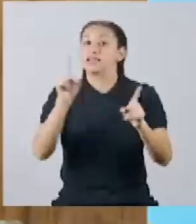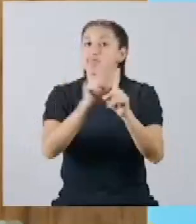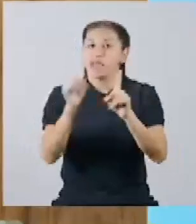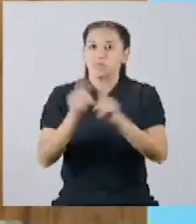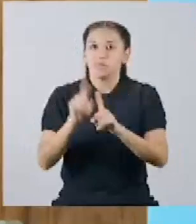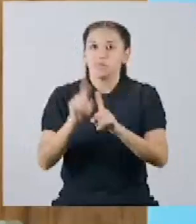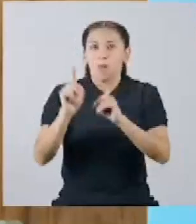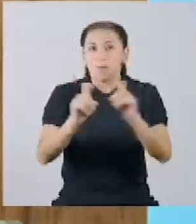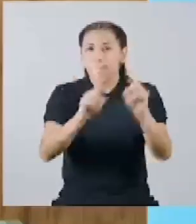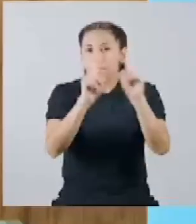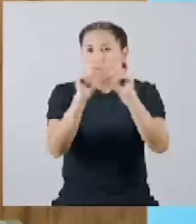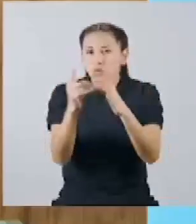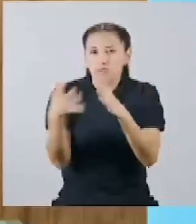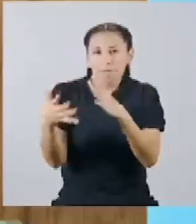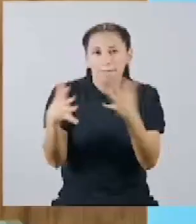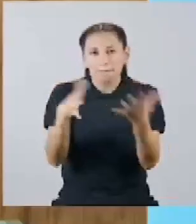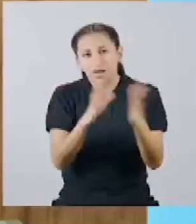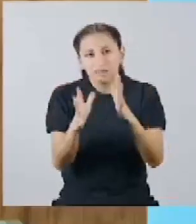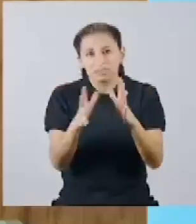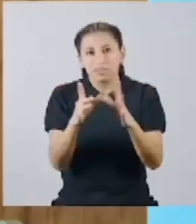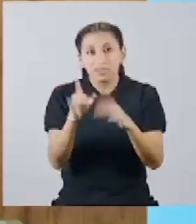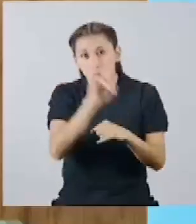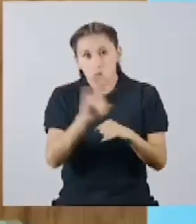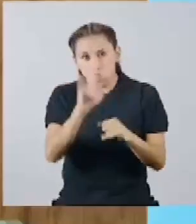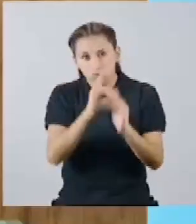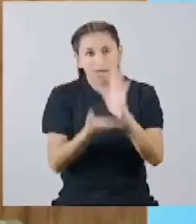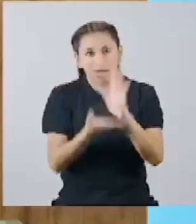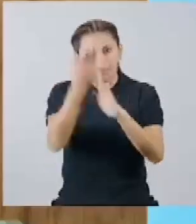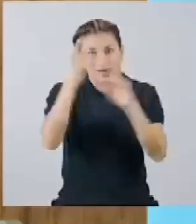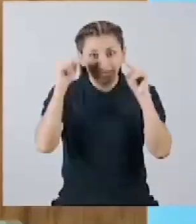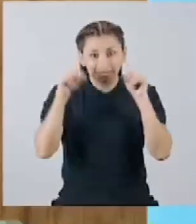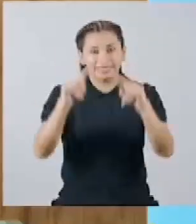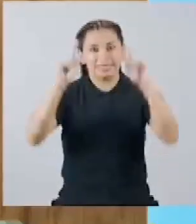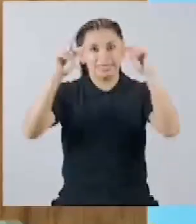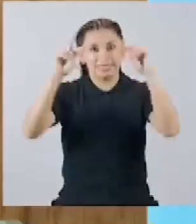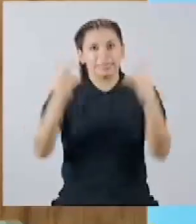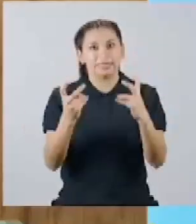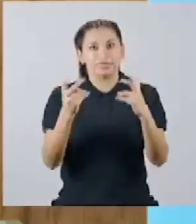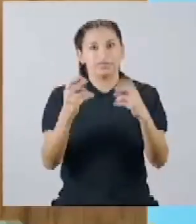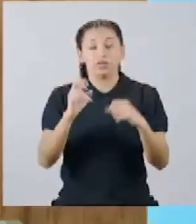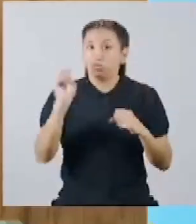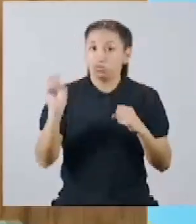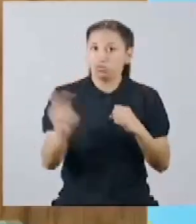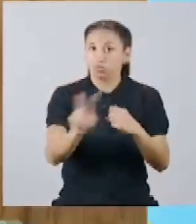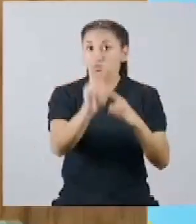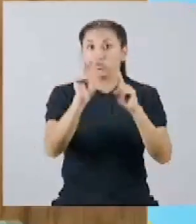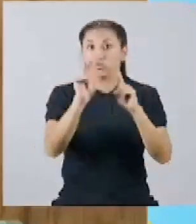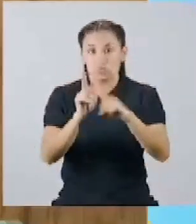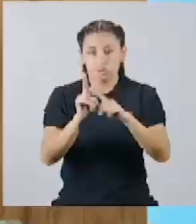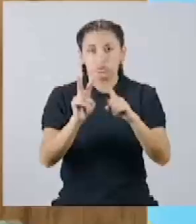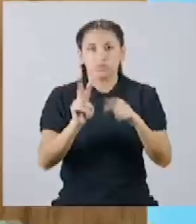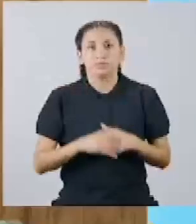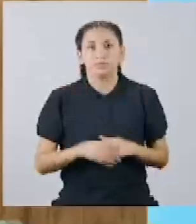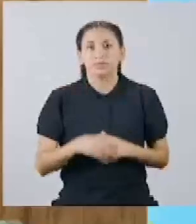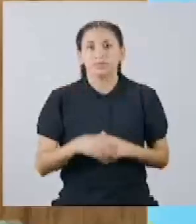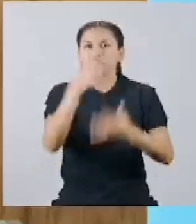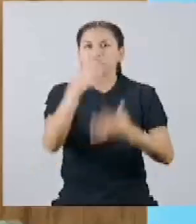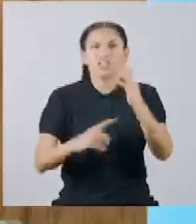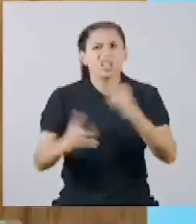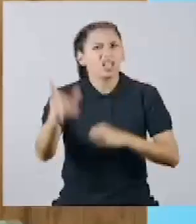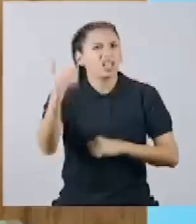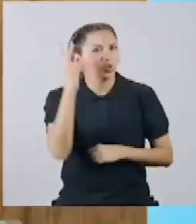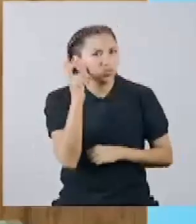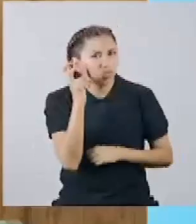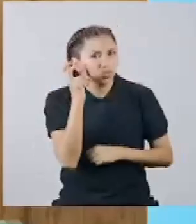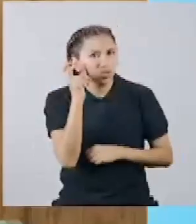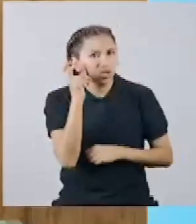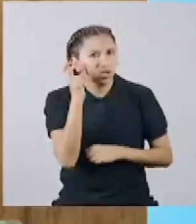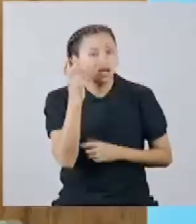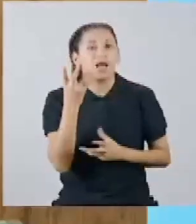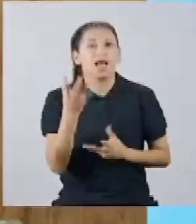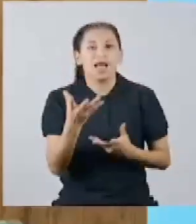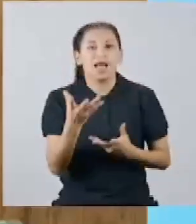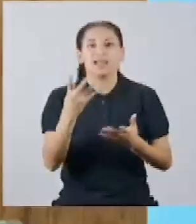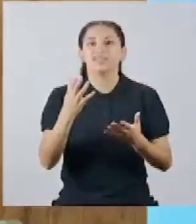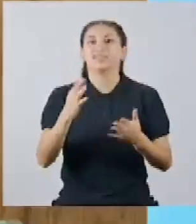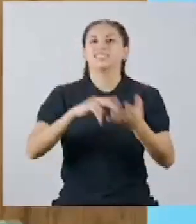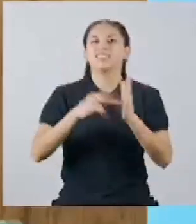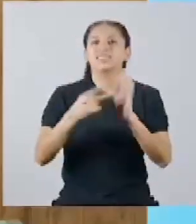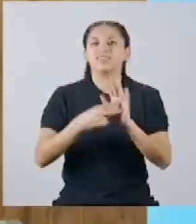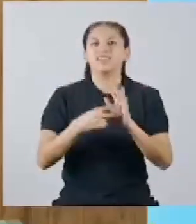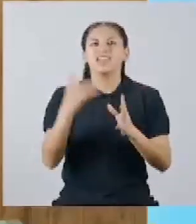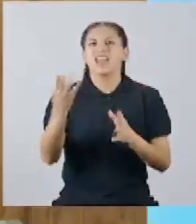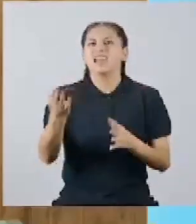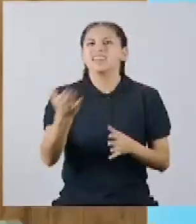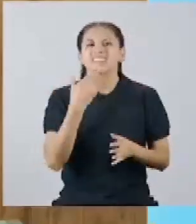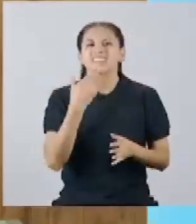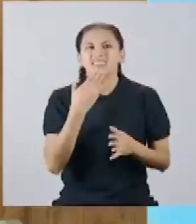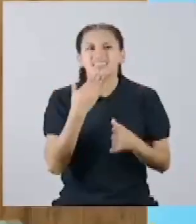son útiles para este primer punto. 2. ¿Qué escucha? Nos referimos a quién y cómo